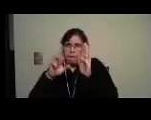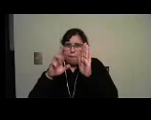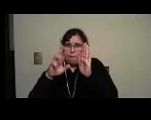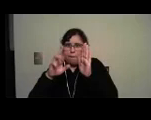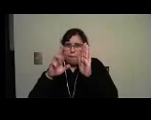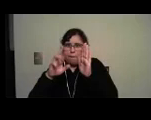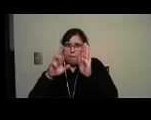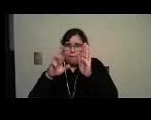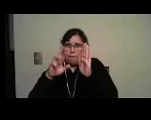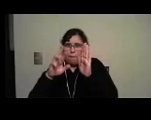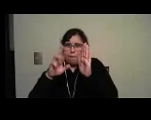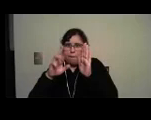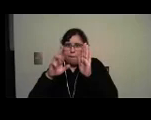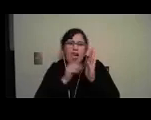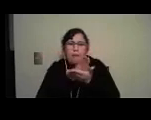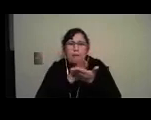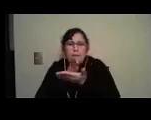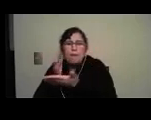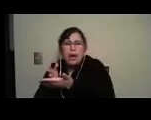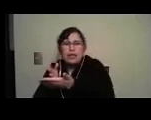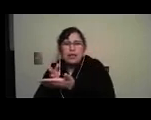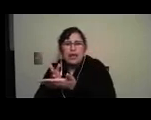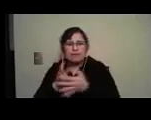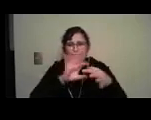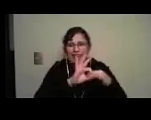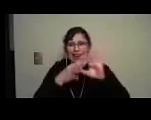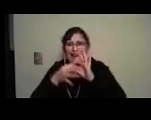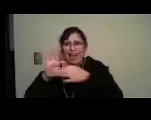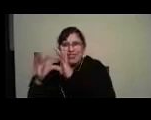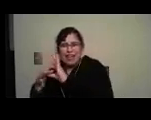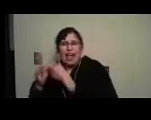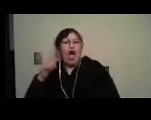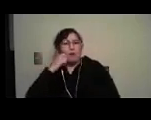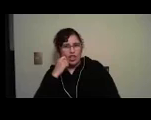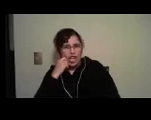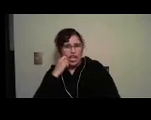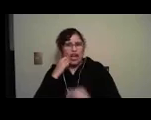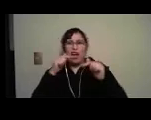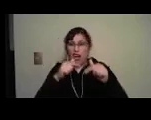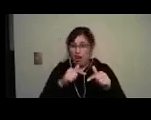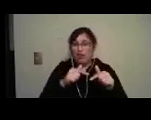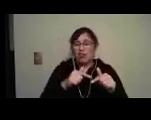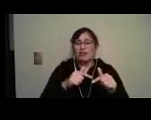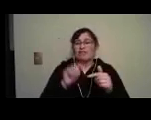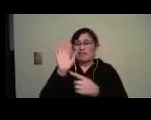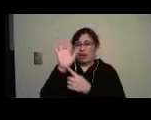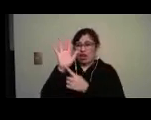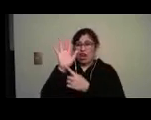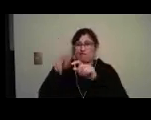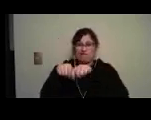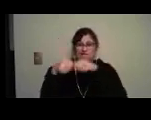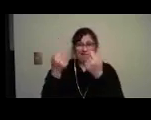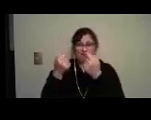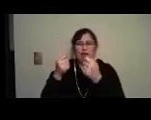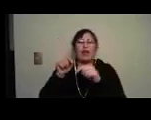membrana que tiene en su estructura cadenas proteicas, ¿ya? Entonces se destruye la neurona y estas neuronas que